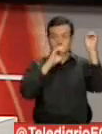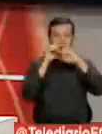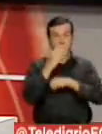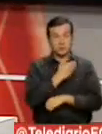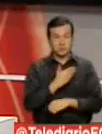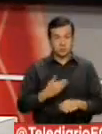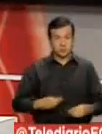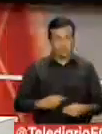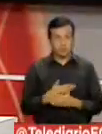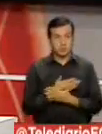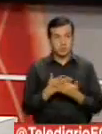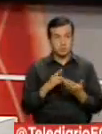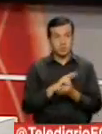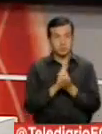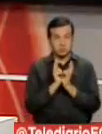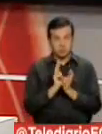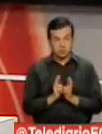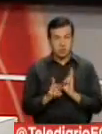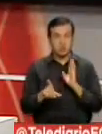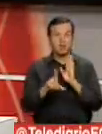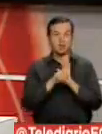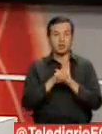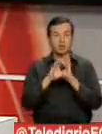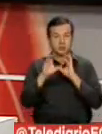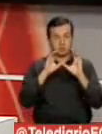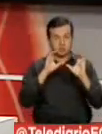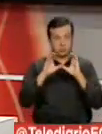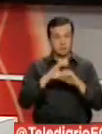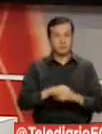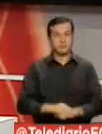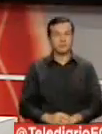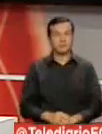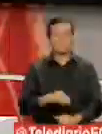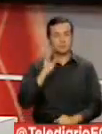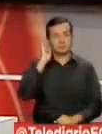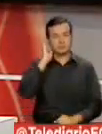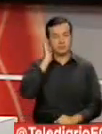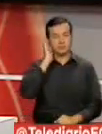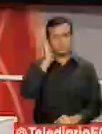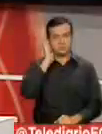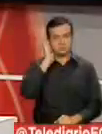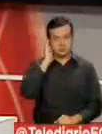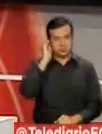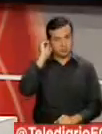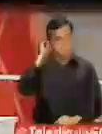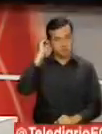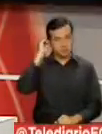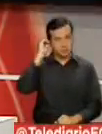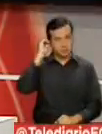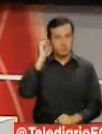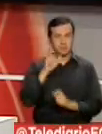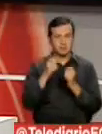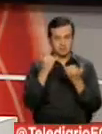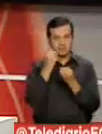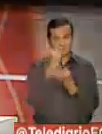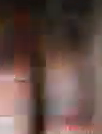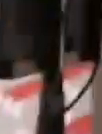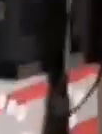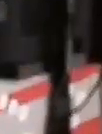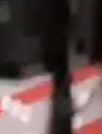Ejecutivo de las reformas a la Ley Orgánica de Comunicación. Estos son nuestros temas y personajes de hoy. Buenos días.